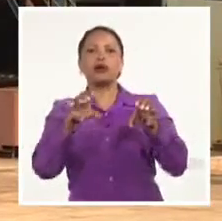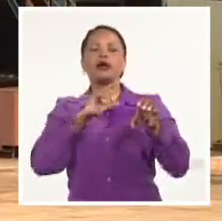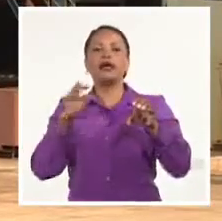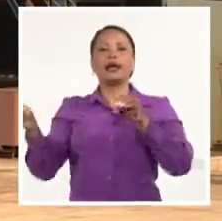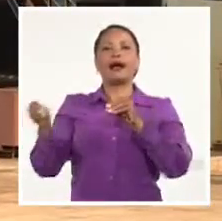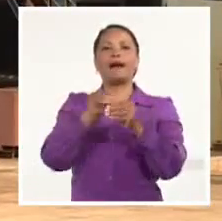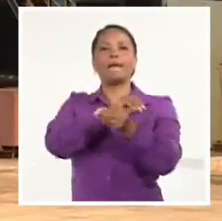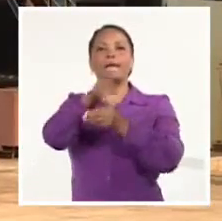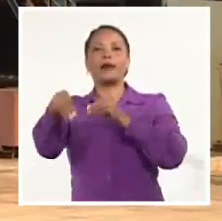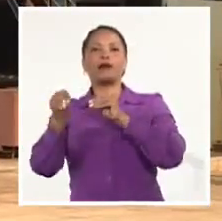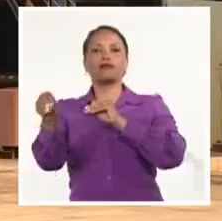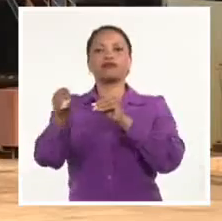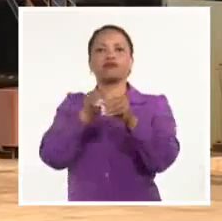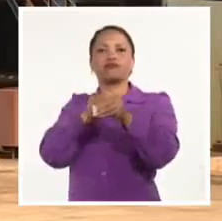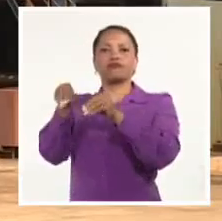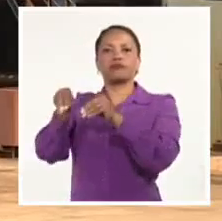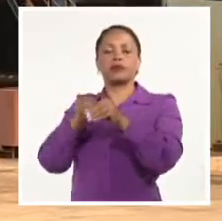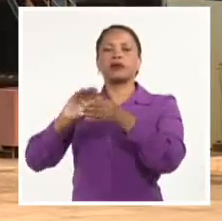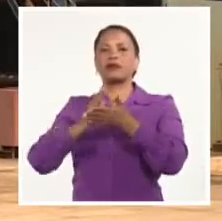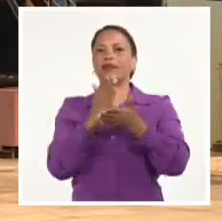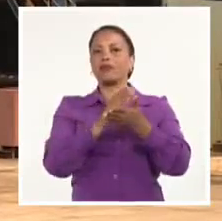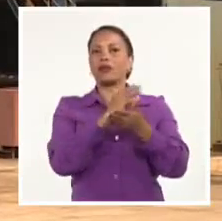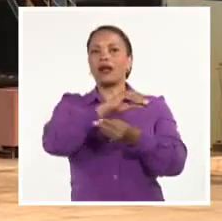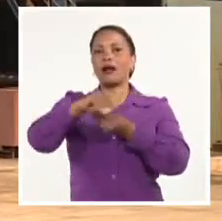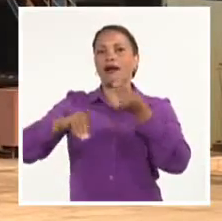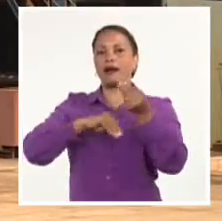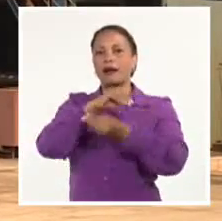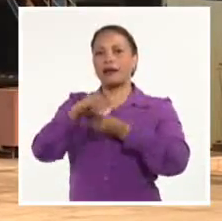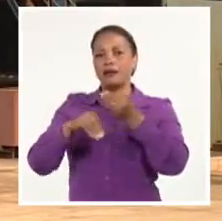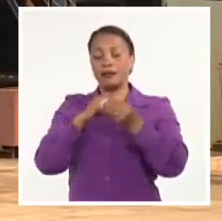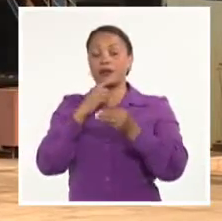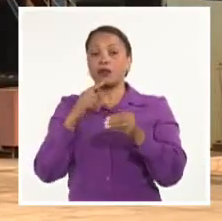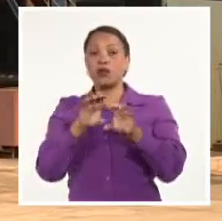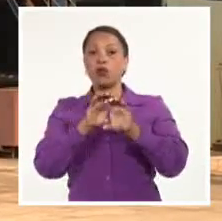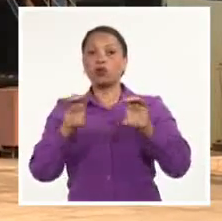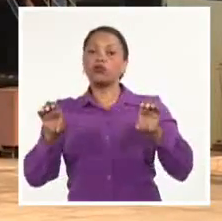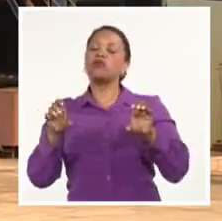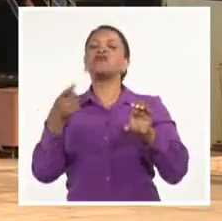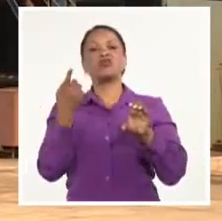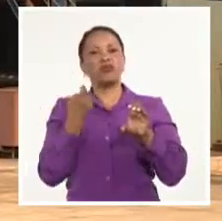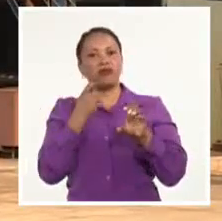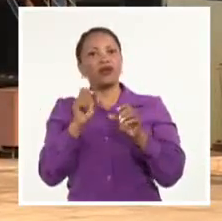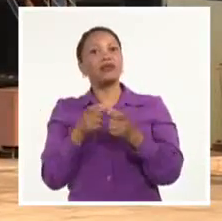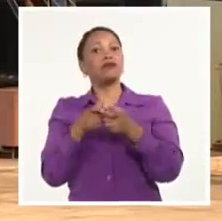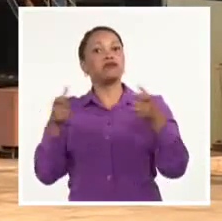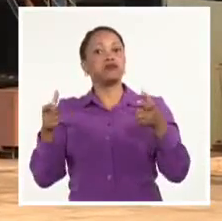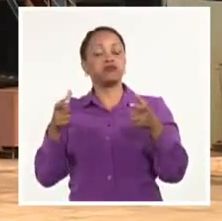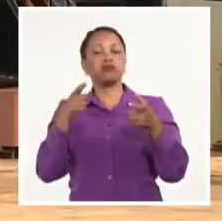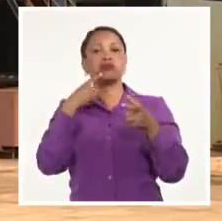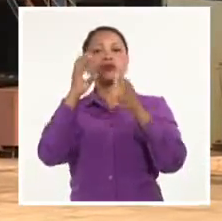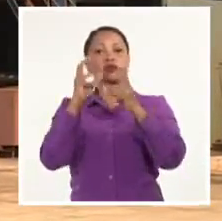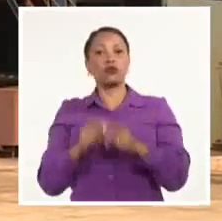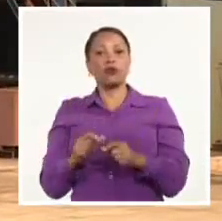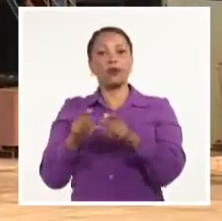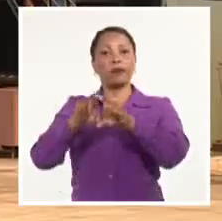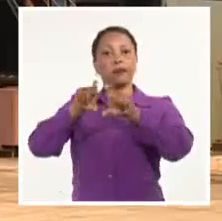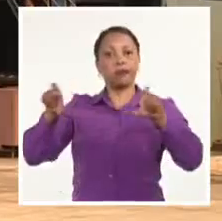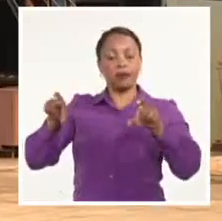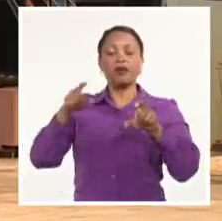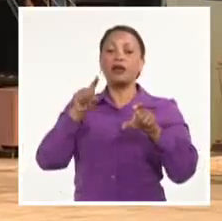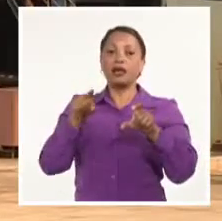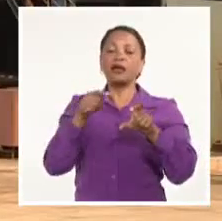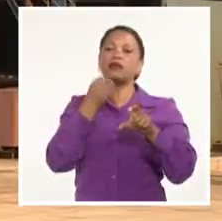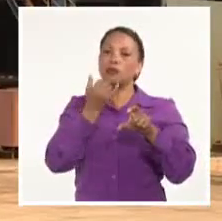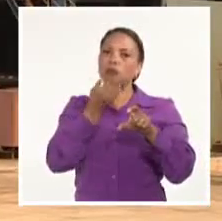saneando o eliminando los tubos que han ido fallando, pero nos queda un gran número todavía de tuberías que están con bajo espesor y